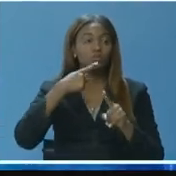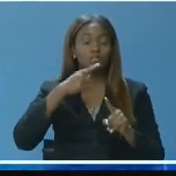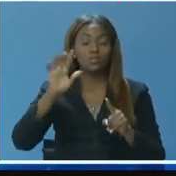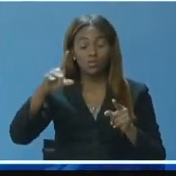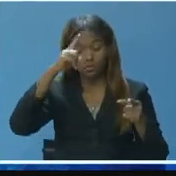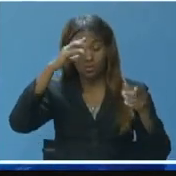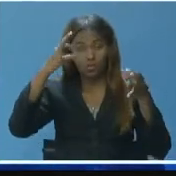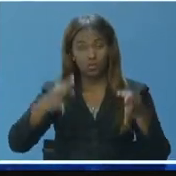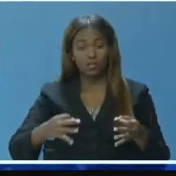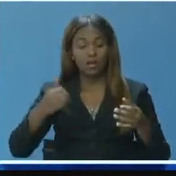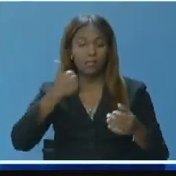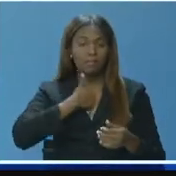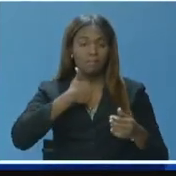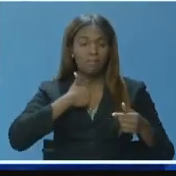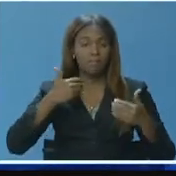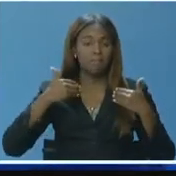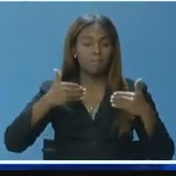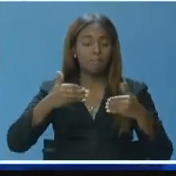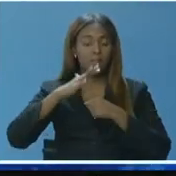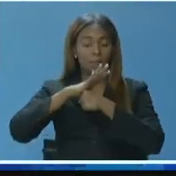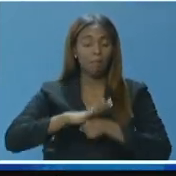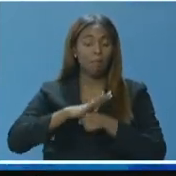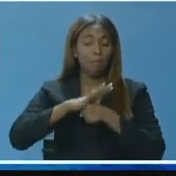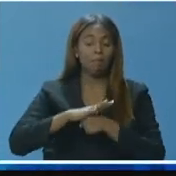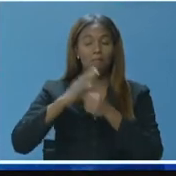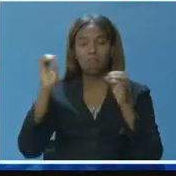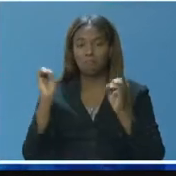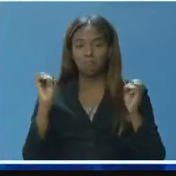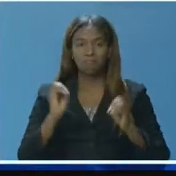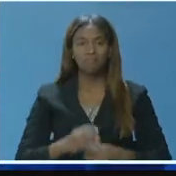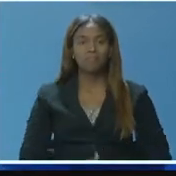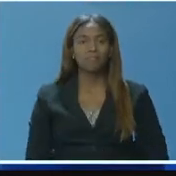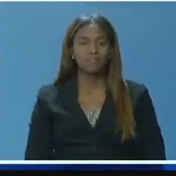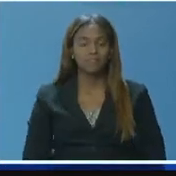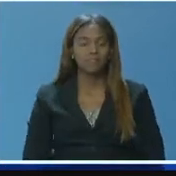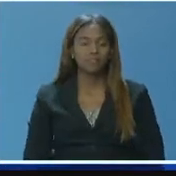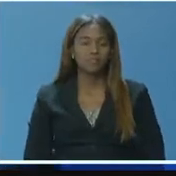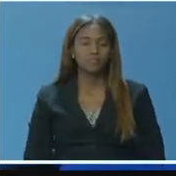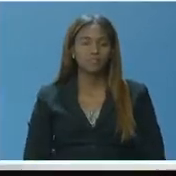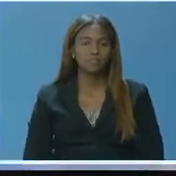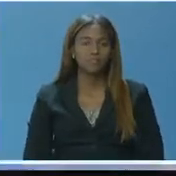decisión fue tomada sin recibir presiones.